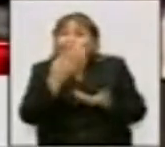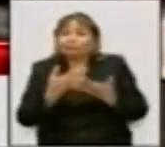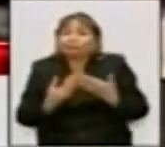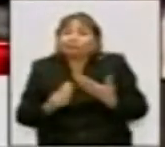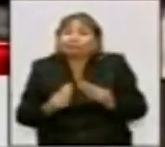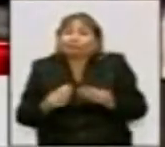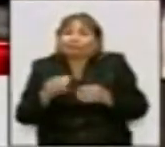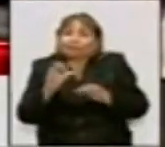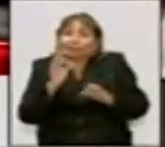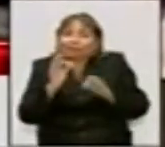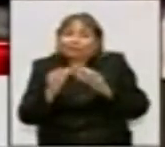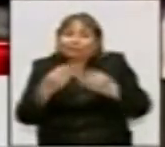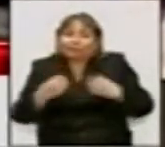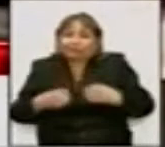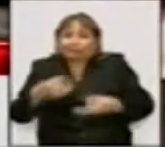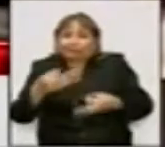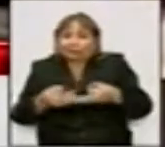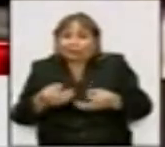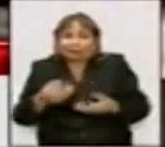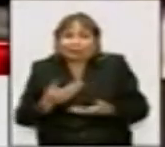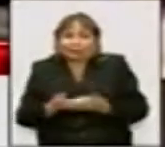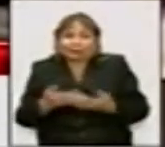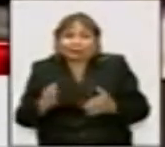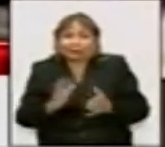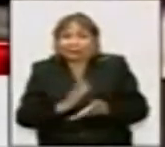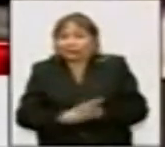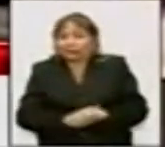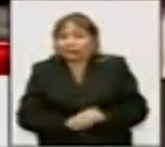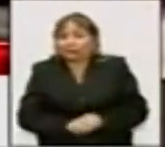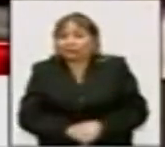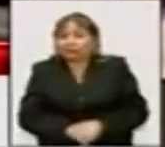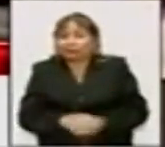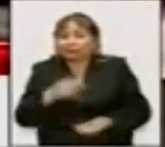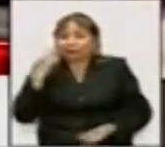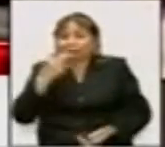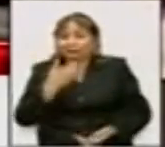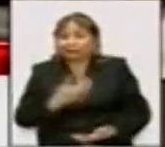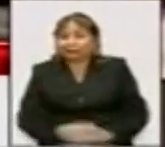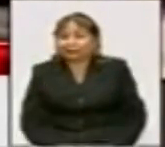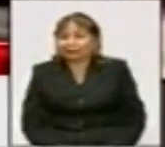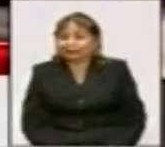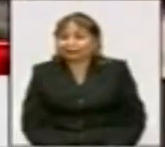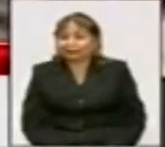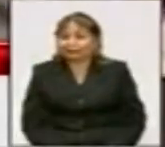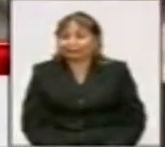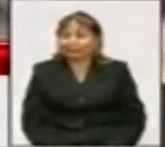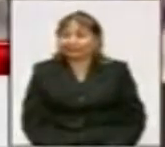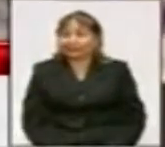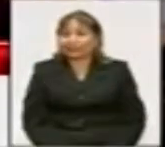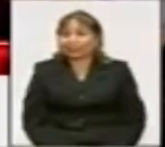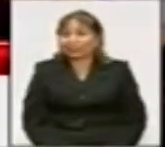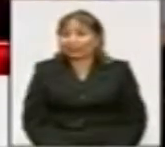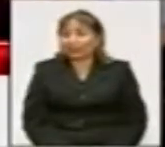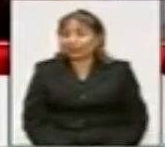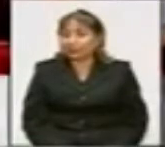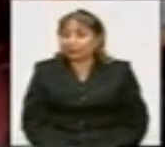van a elegir a los jueces porque ese no es un acto administrativo es un acto político muchas gracias con el circo